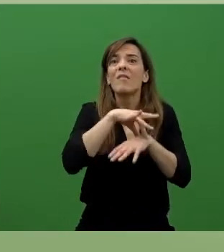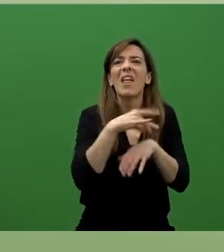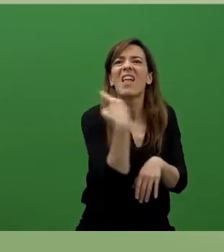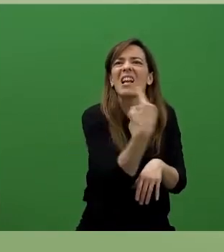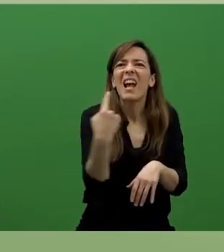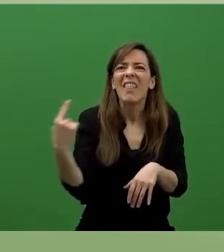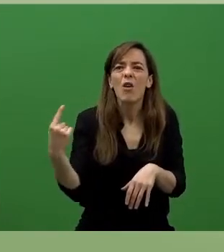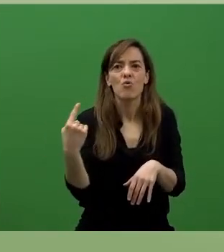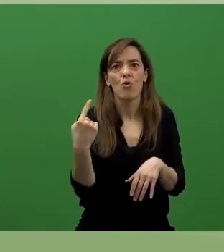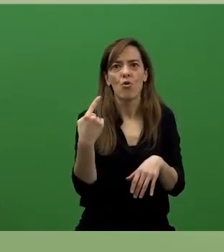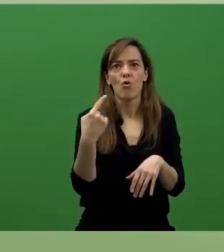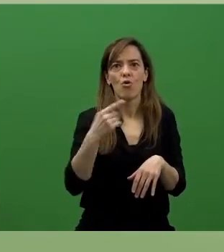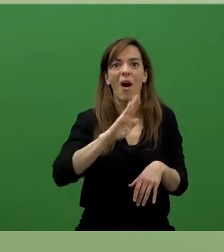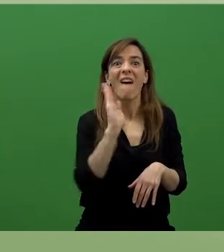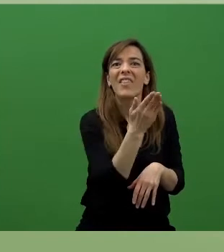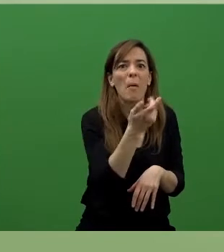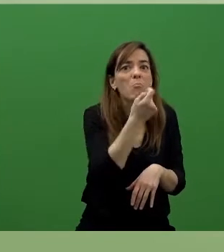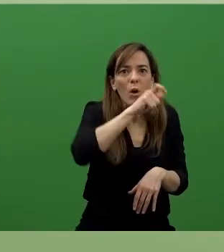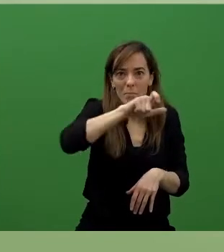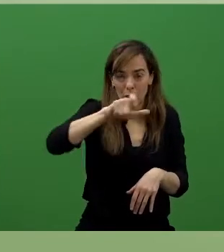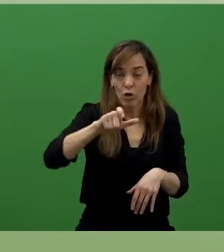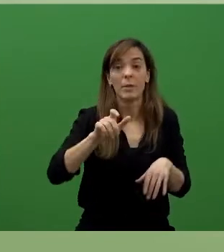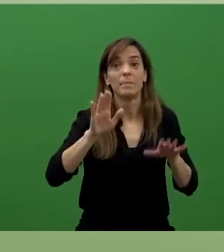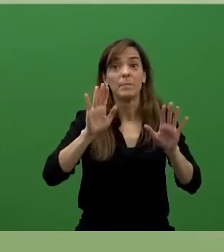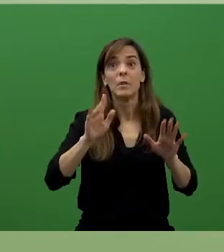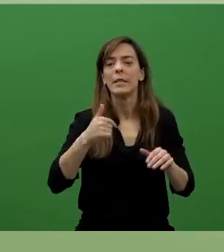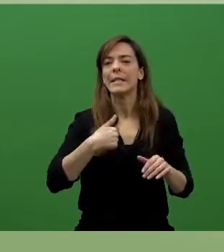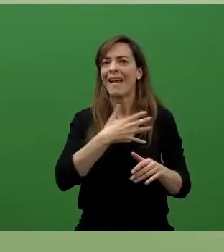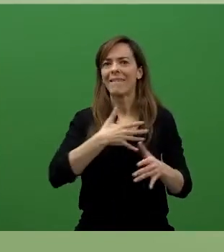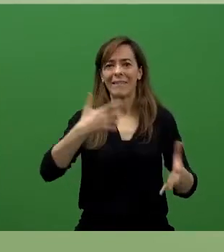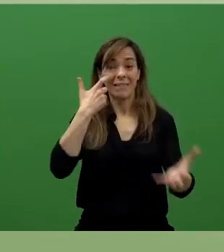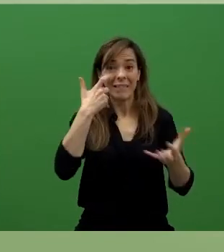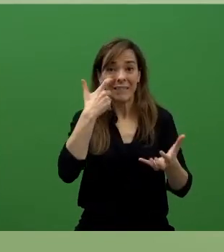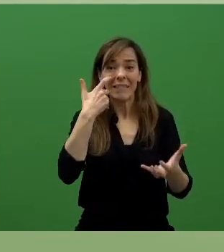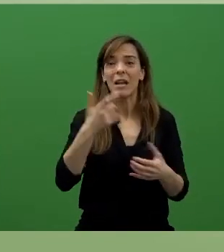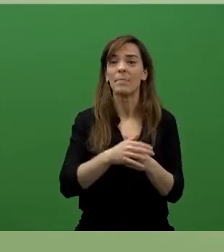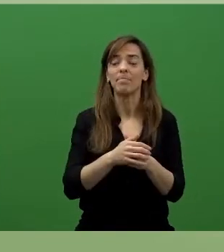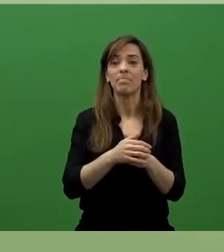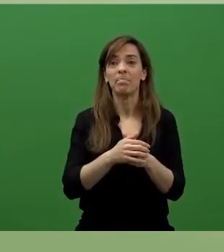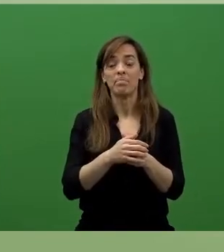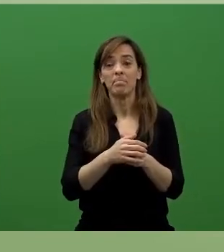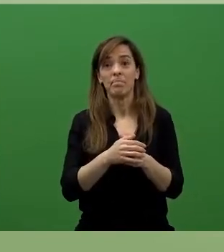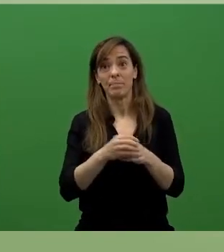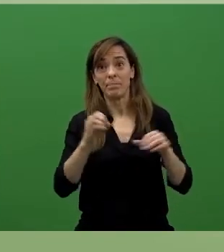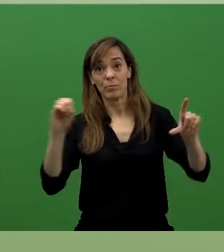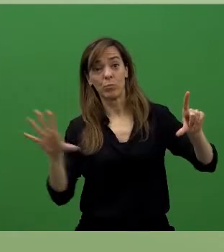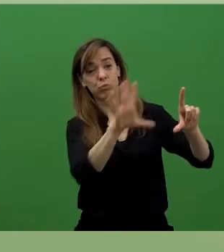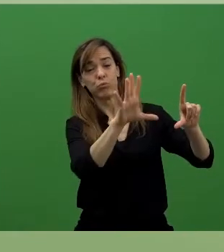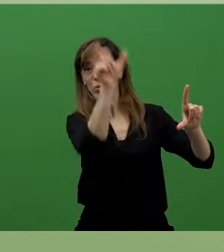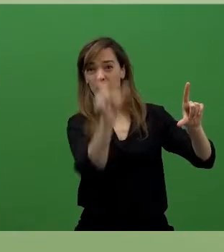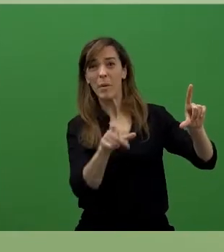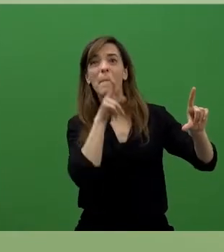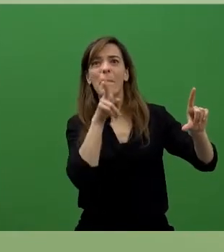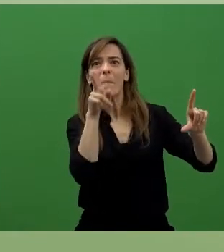tiene pocos afectados, esto lo sabemos todo. Lo que sí quería destacar es lo que hay en la parte derecha de esta diapositiva, en verde, que es